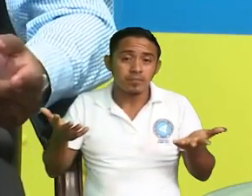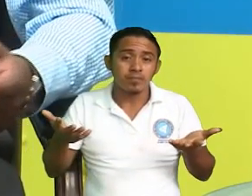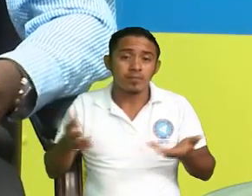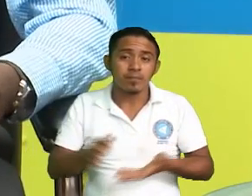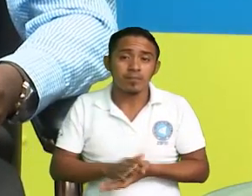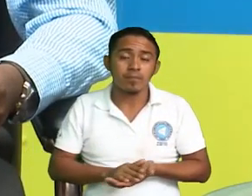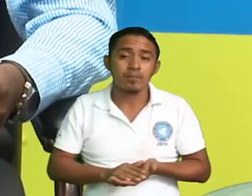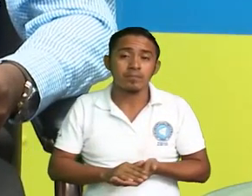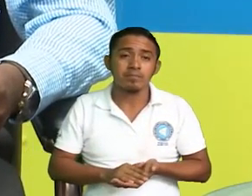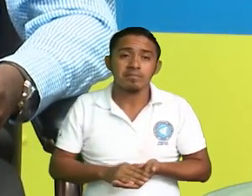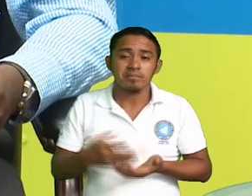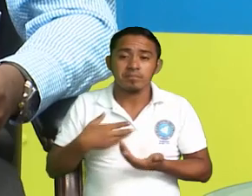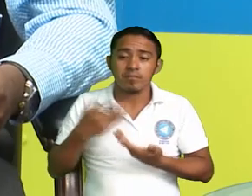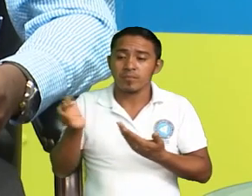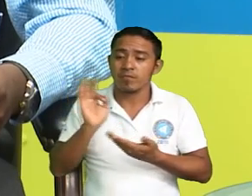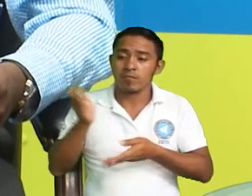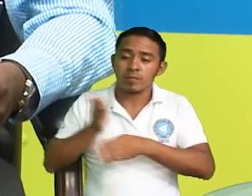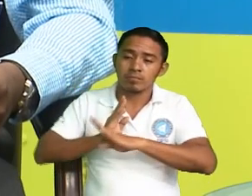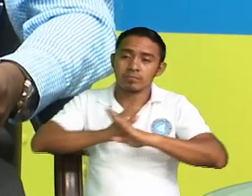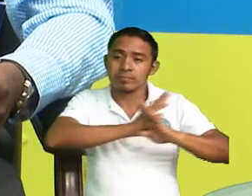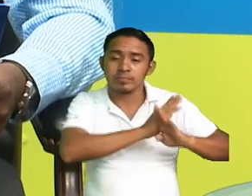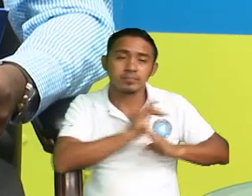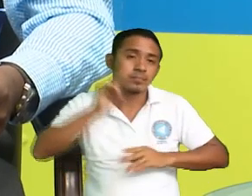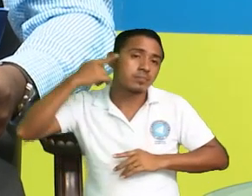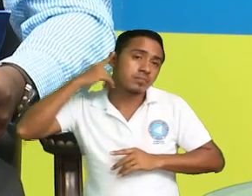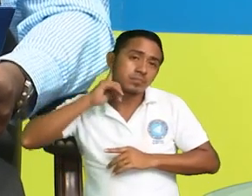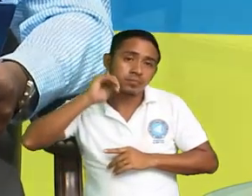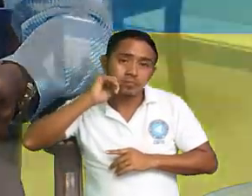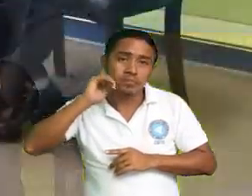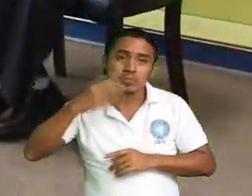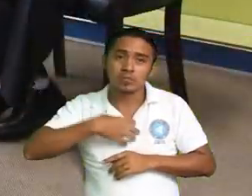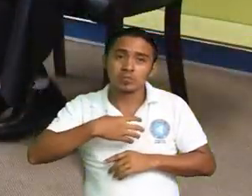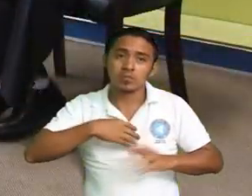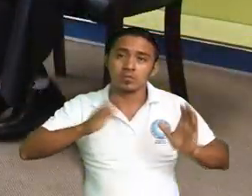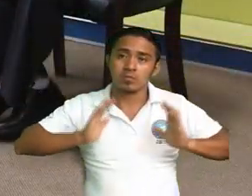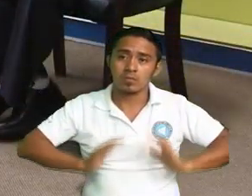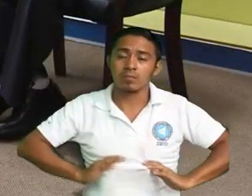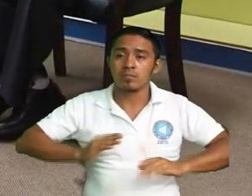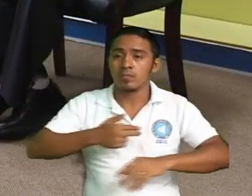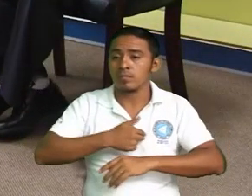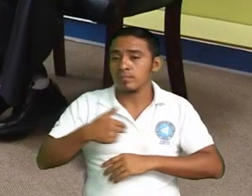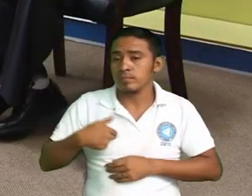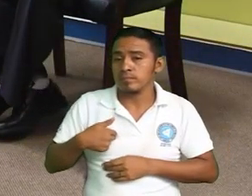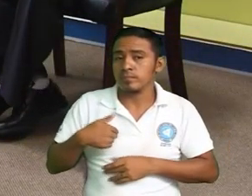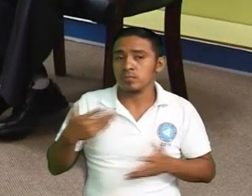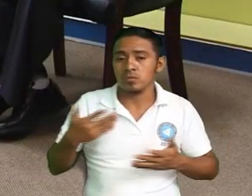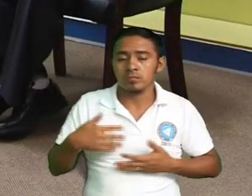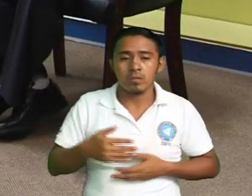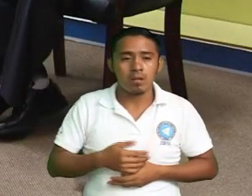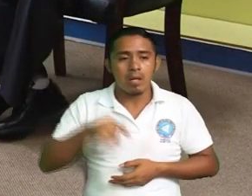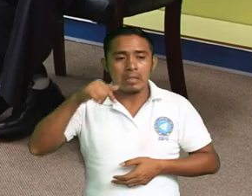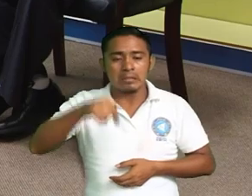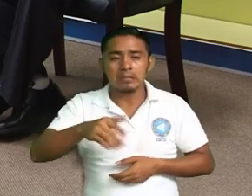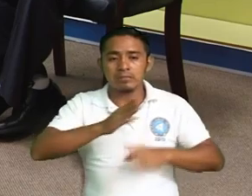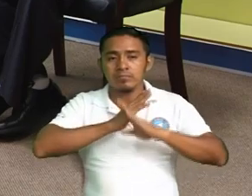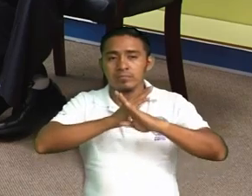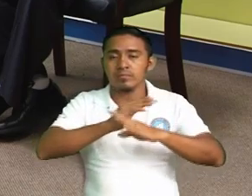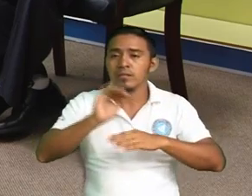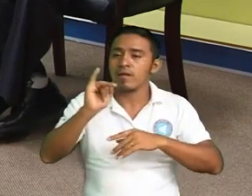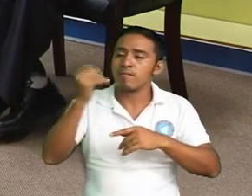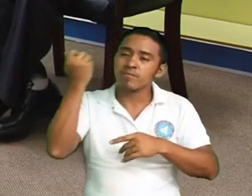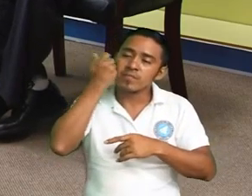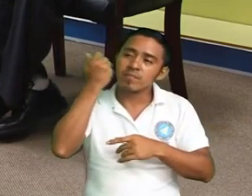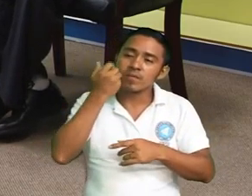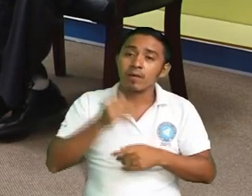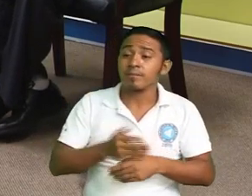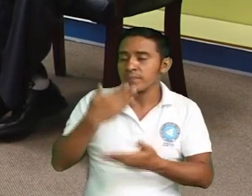parte del sistema de protección auditivo que el mismo cuerpo desarrolla, para evitar precisamente las infecciones. Así le